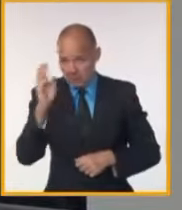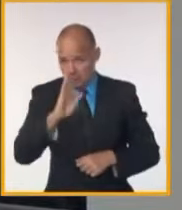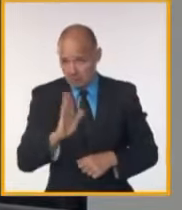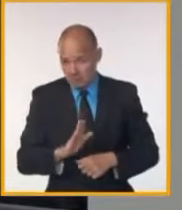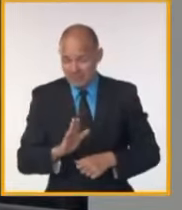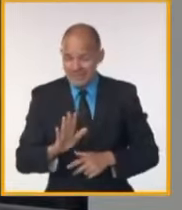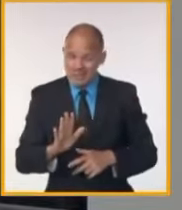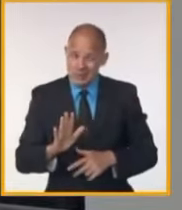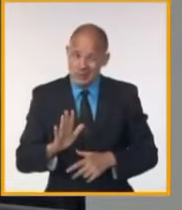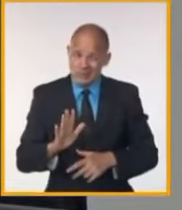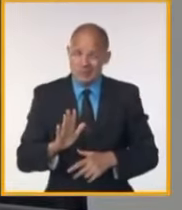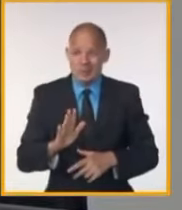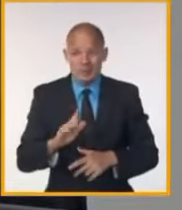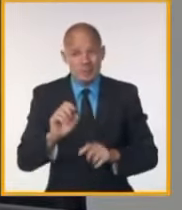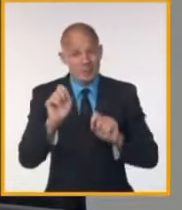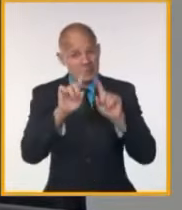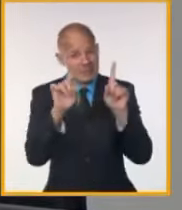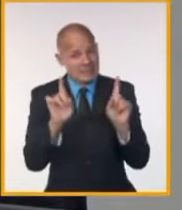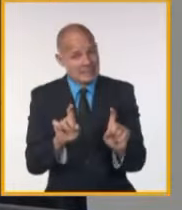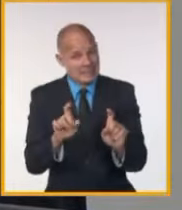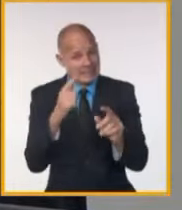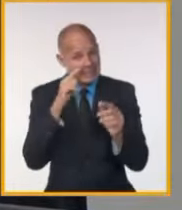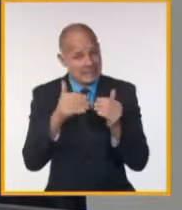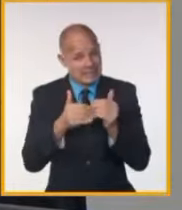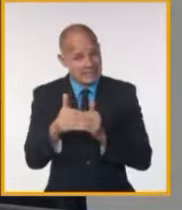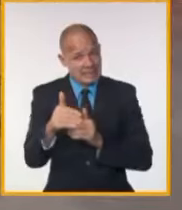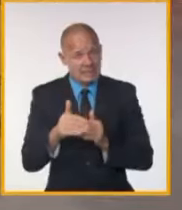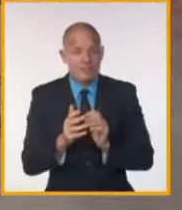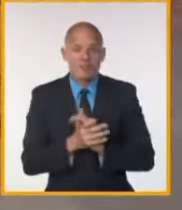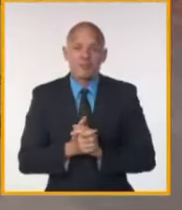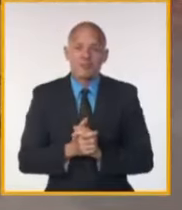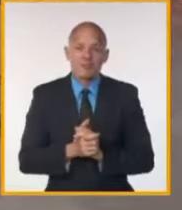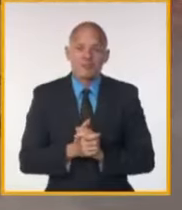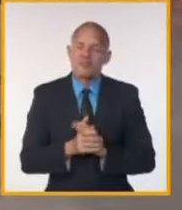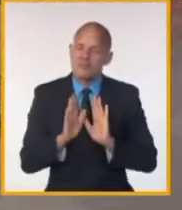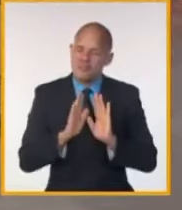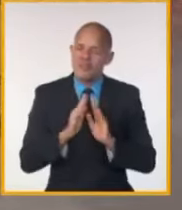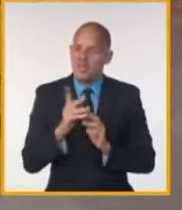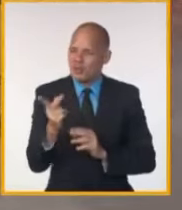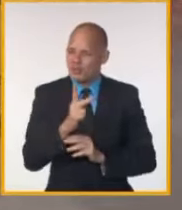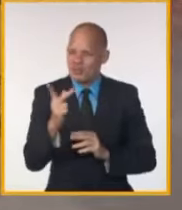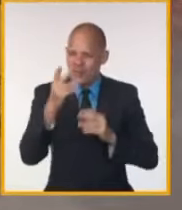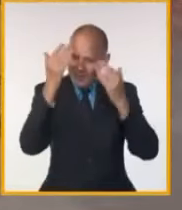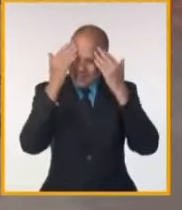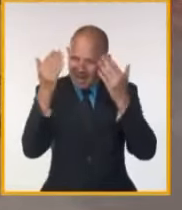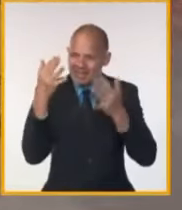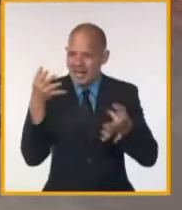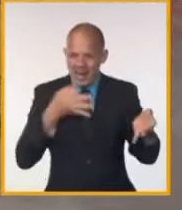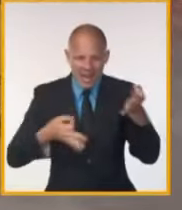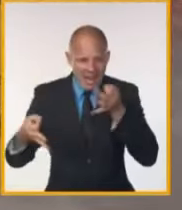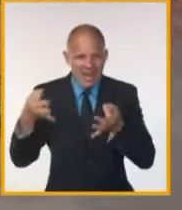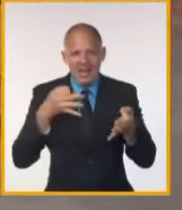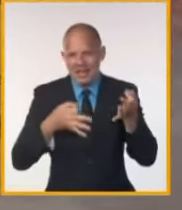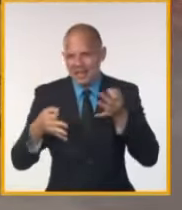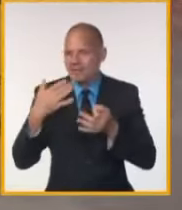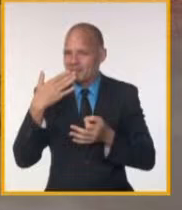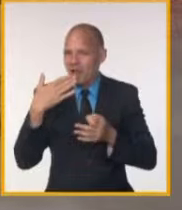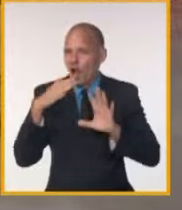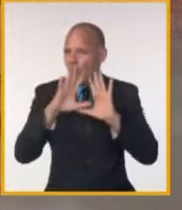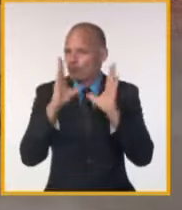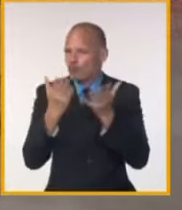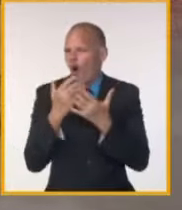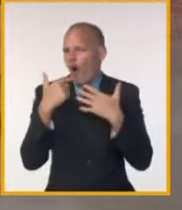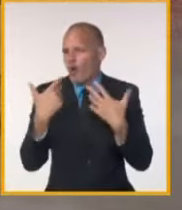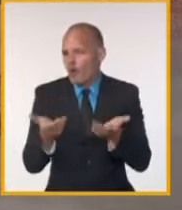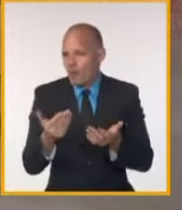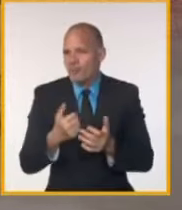son preocupantes Bueno pues hay que seguir esos acontecimientos yo les agradezco muchísimo a ambos por haber estado con nosotros compartiendo visiones a inicios